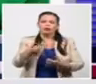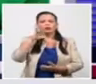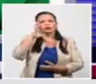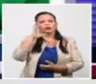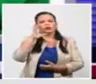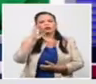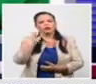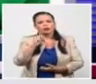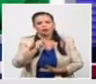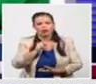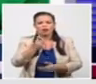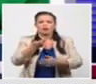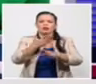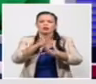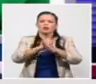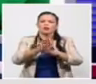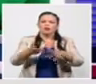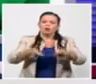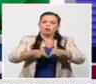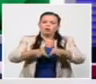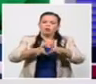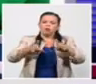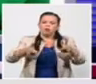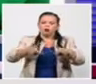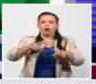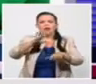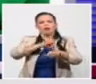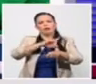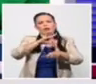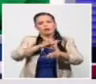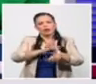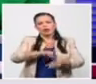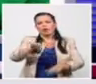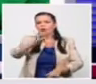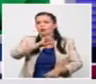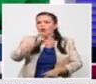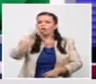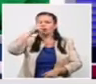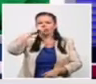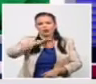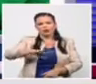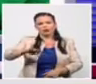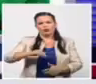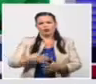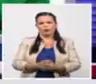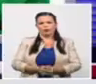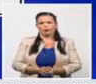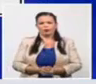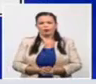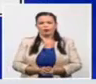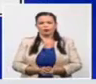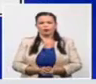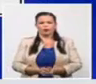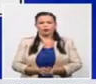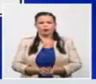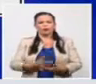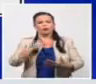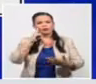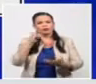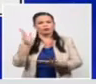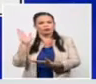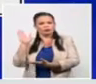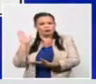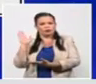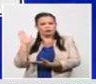enfermedad en los pacientes pediátricos. Ahí sí me ayudan con un gráfico que tiene los casos del